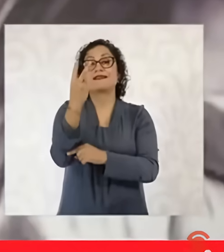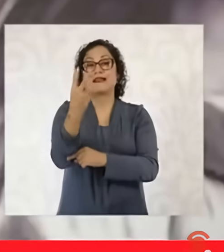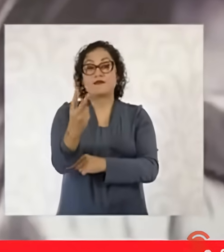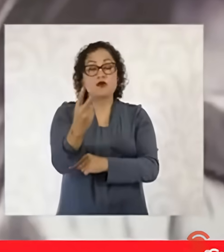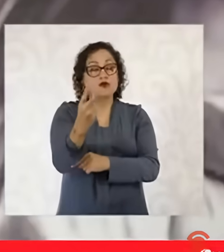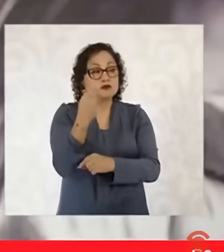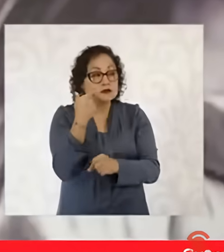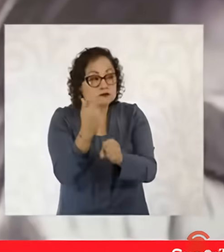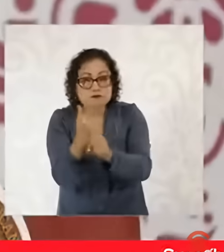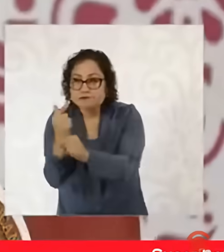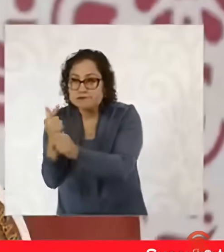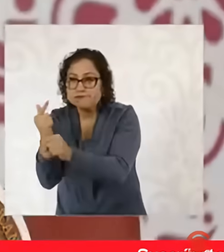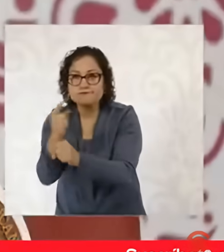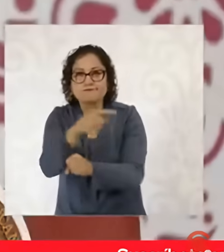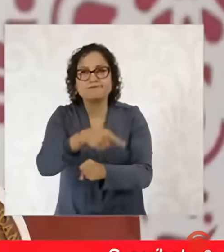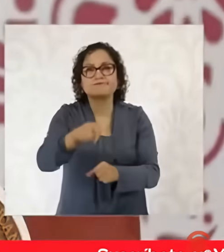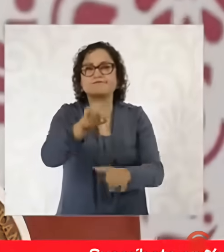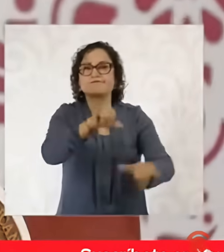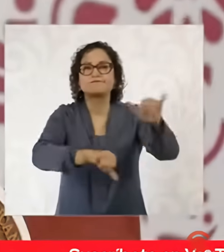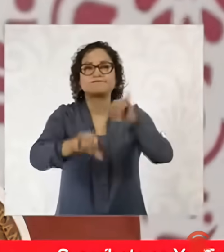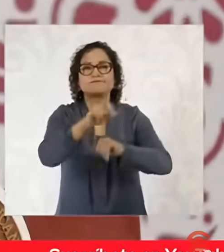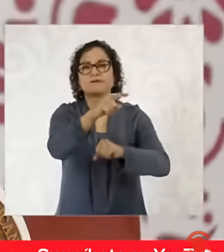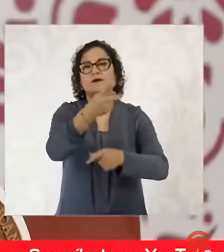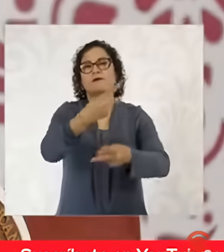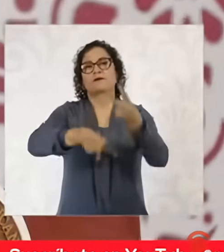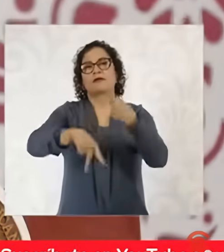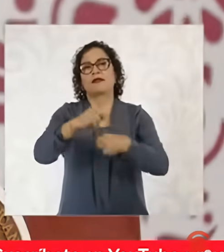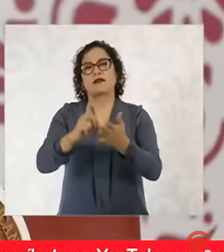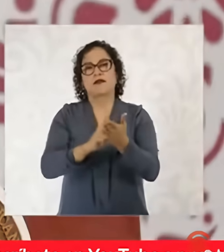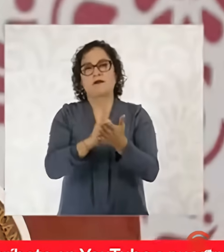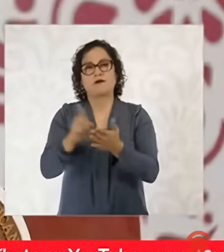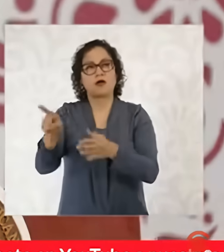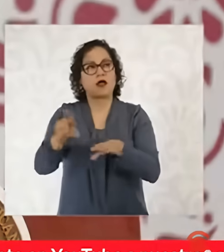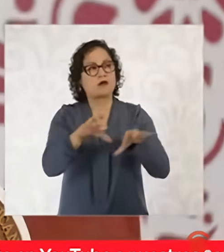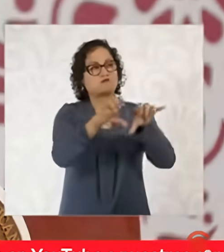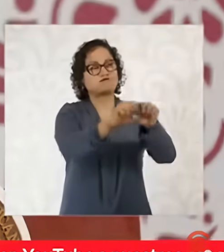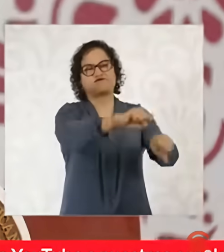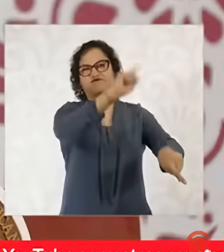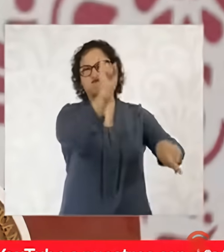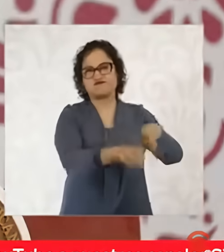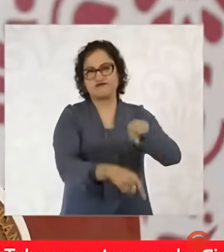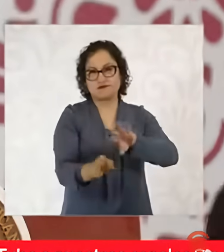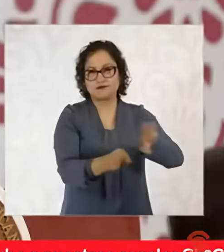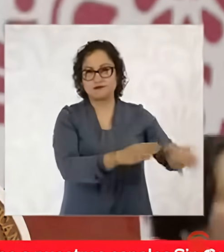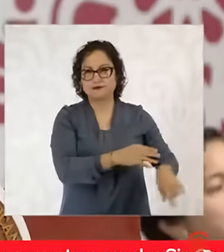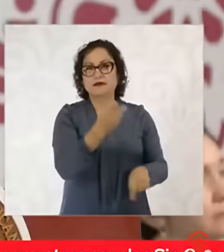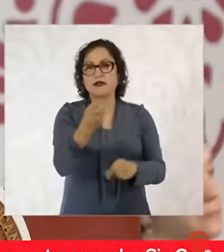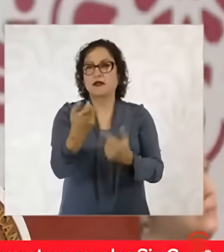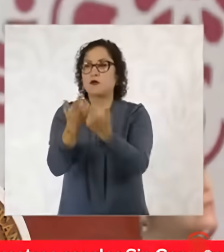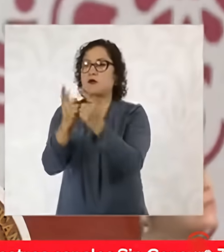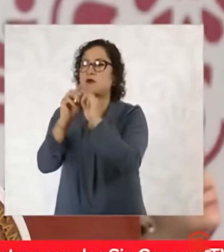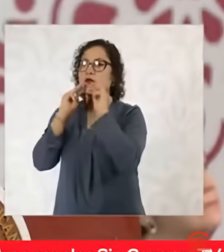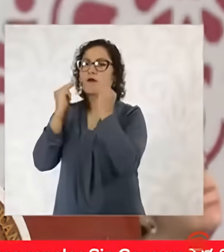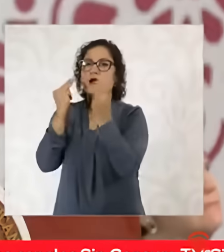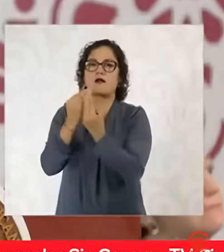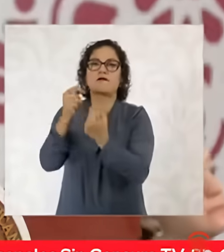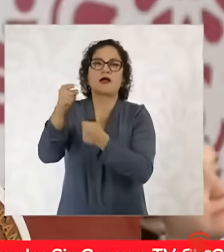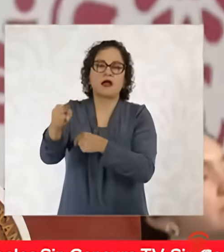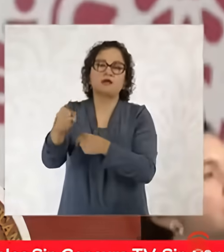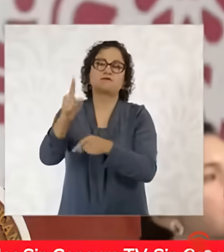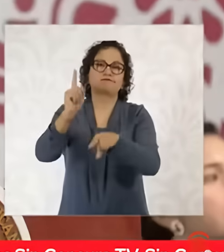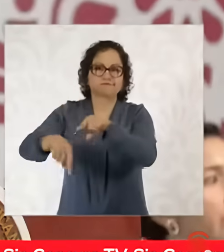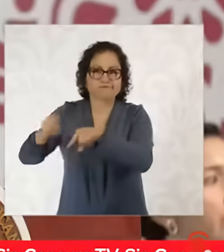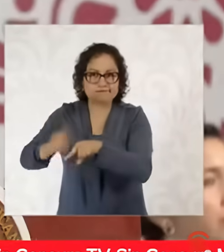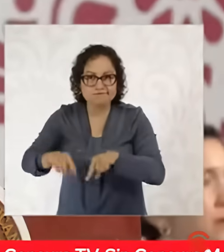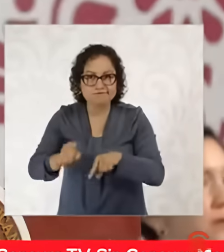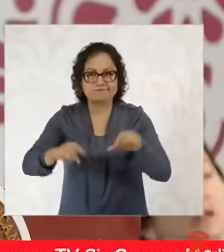a la producción de metanfetamina, lo que ha evitado la distribución de drogas y el enriquecimiento de grupos delictivos.